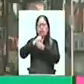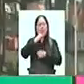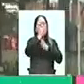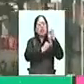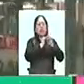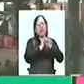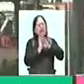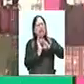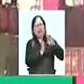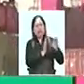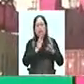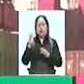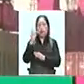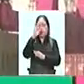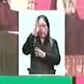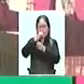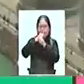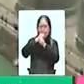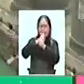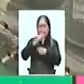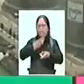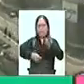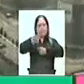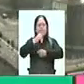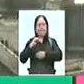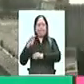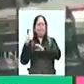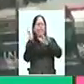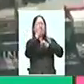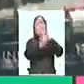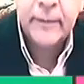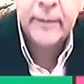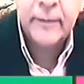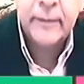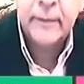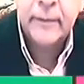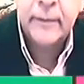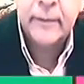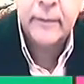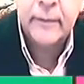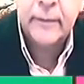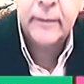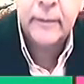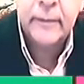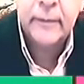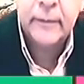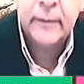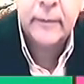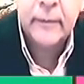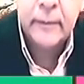importaciones que nosotros podemos abastecer con productos nacionales. ¿Cómo deberían ser inyectados